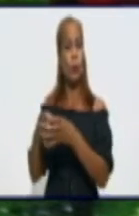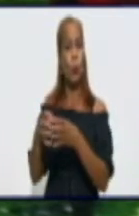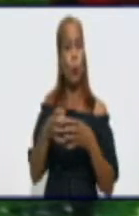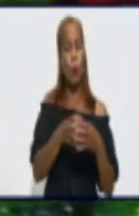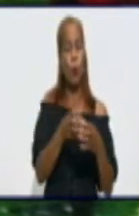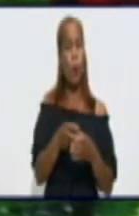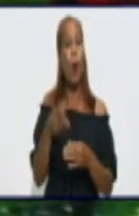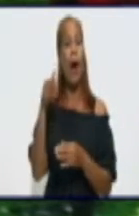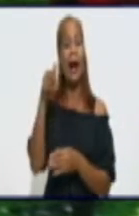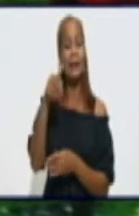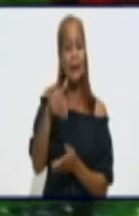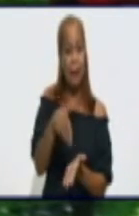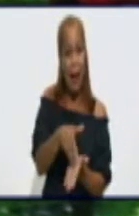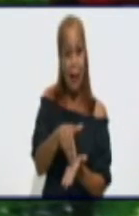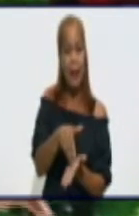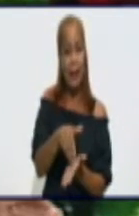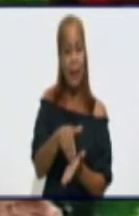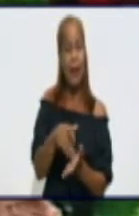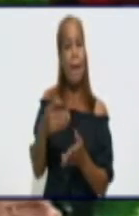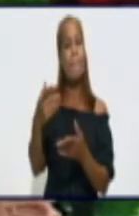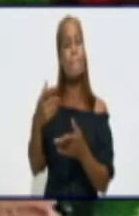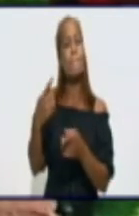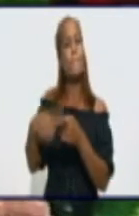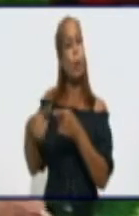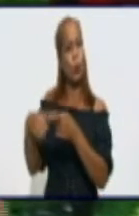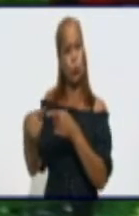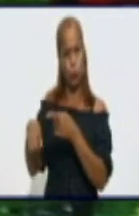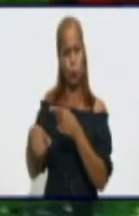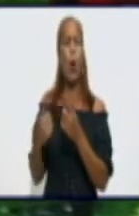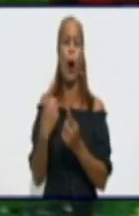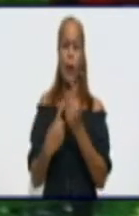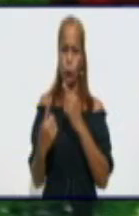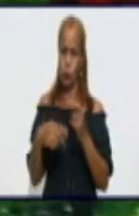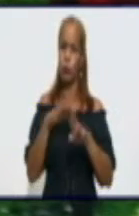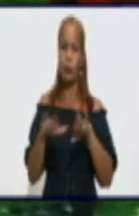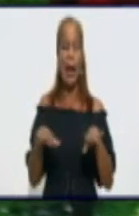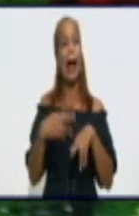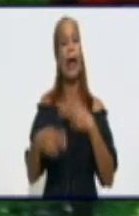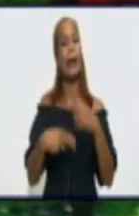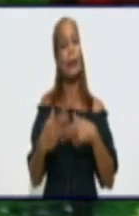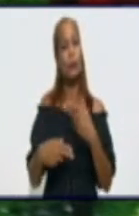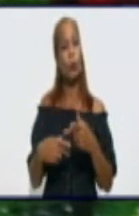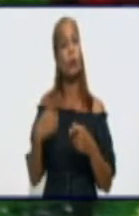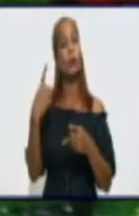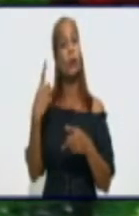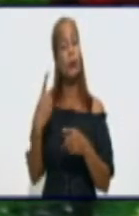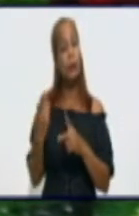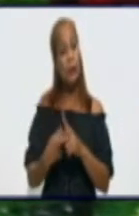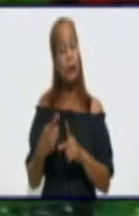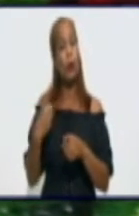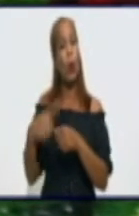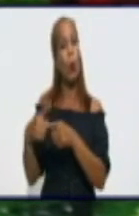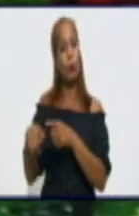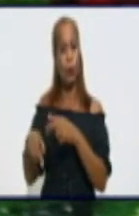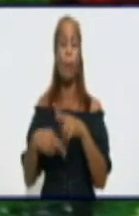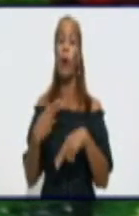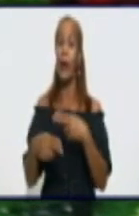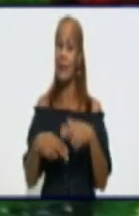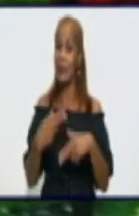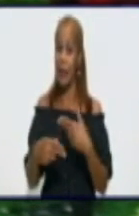llevarle productos, unos ya elaborados y otros para elaborar, en gesto